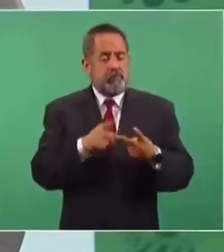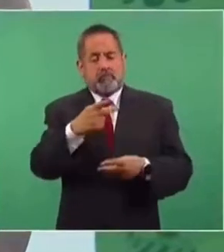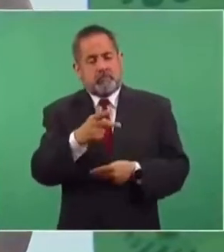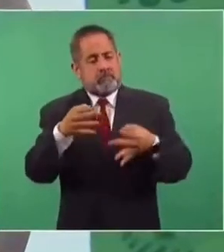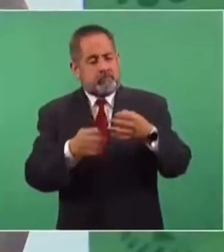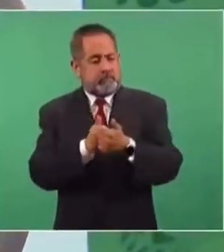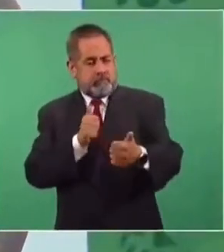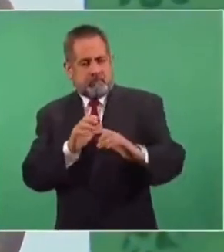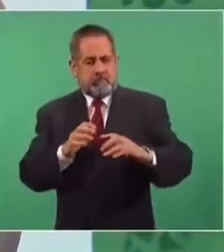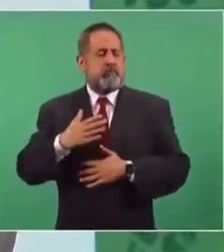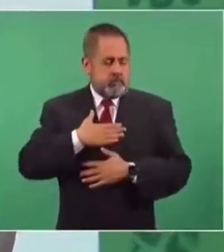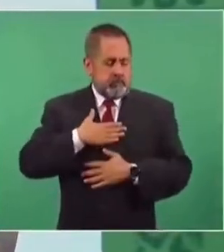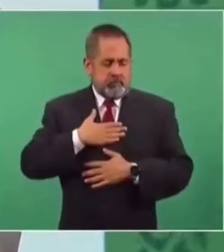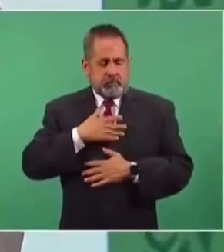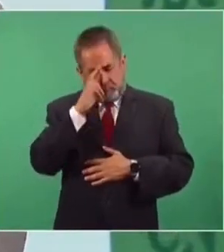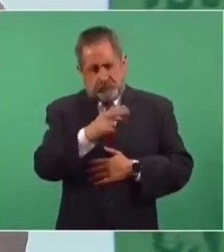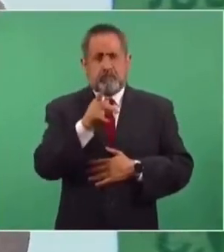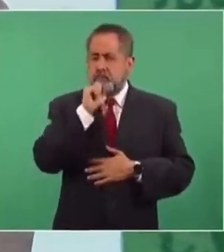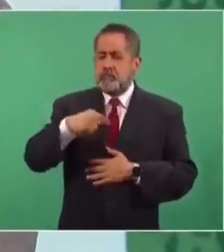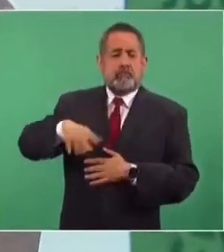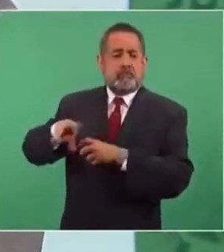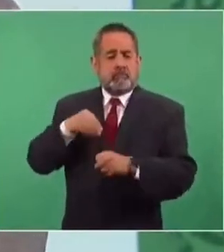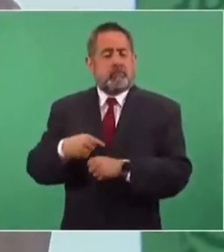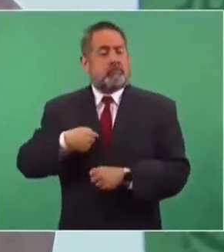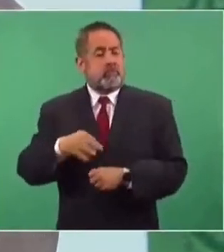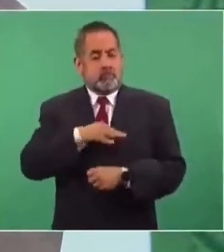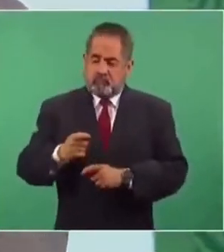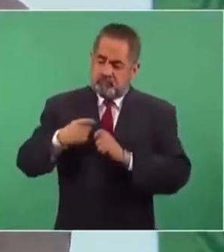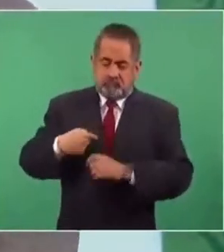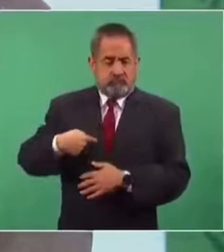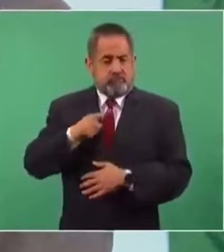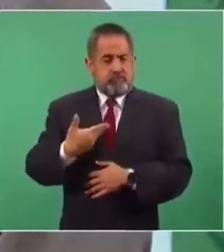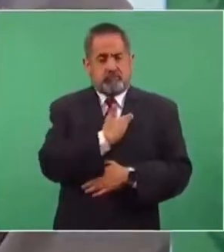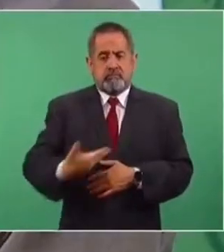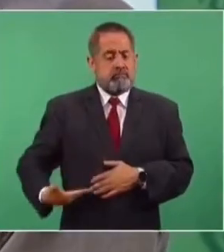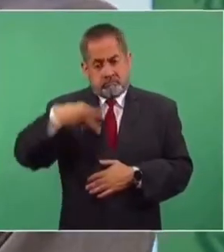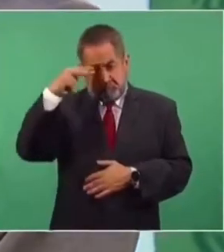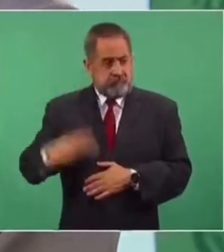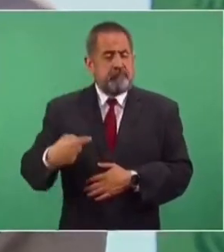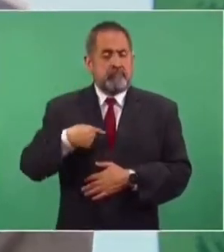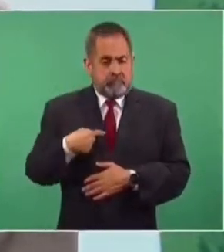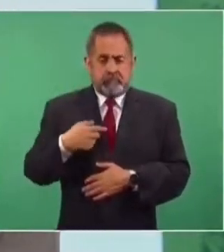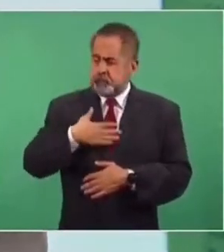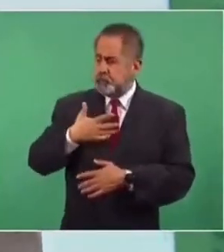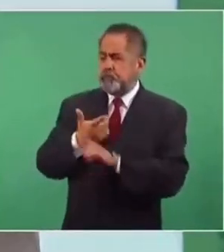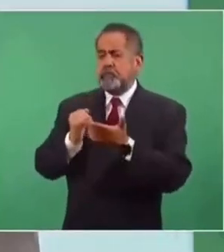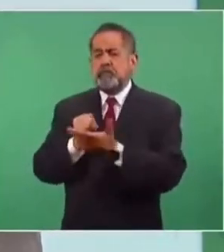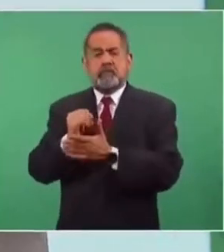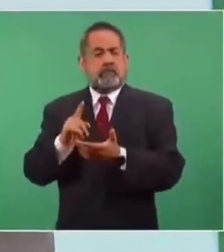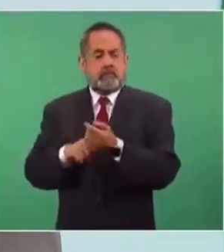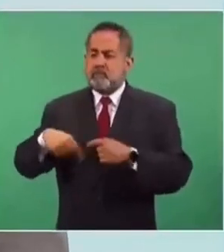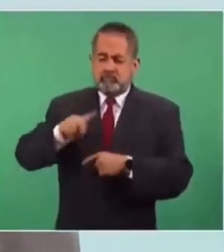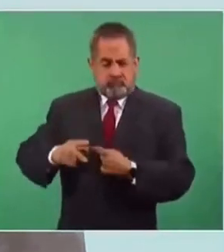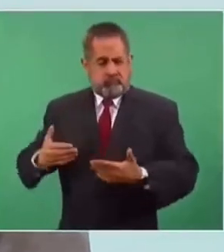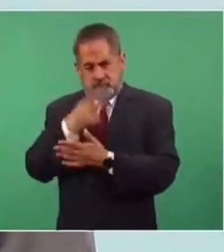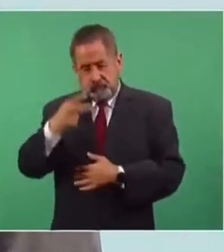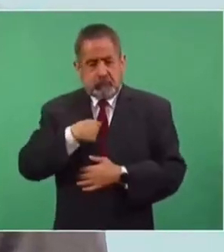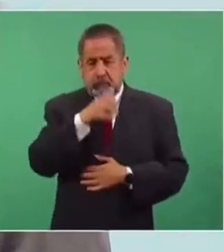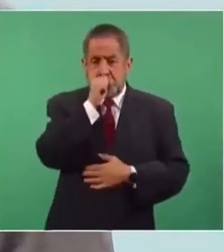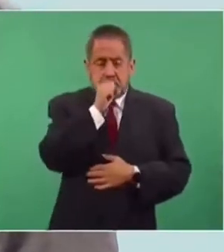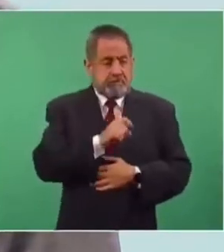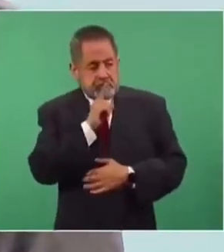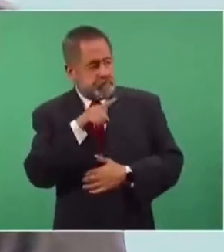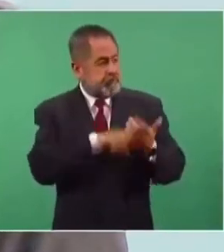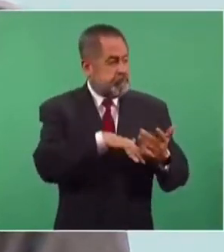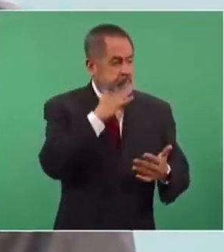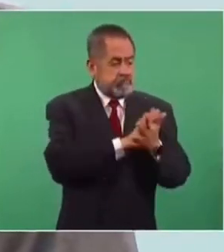Judicial, ejerceré también a plenitud mis facultades como presidente de la República y mis libertades como ciudadano y no callaré ante